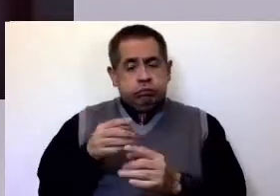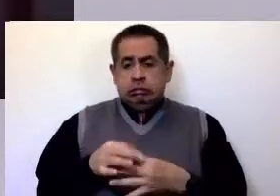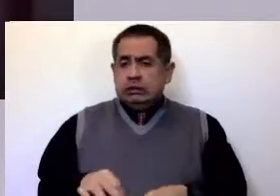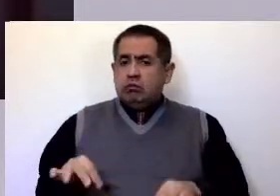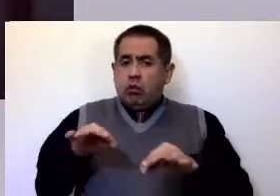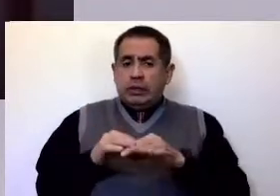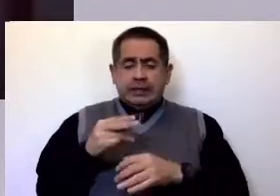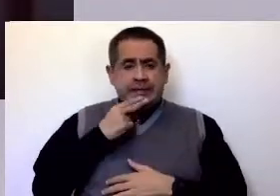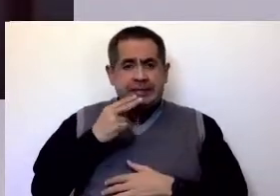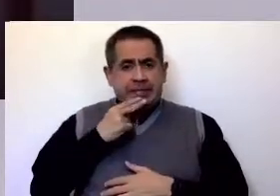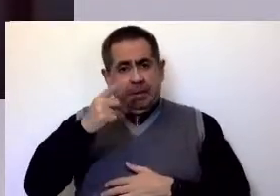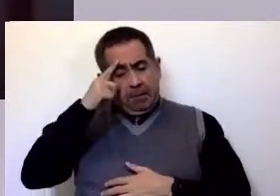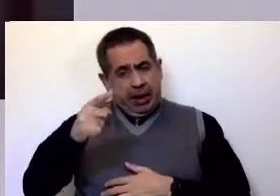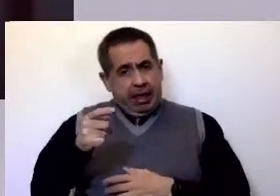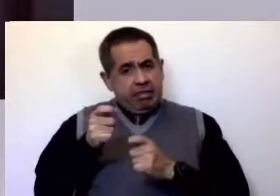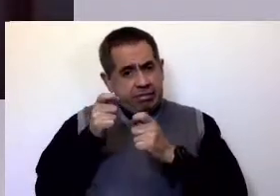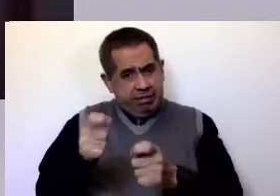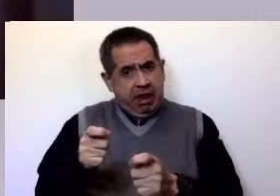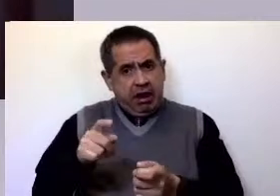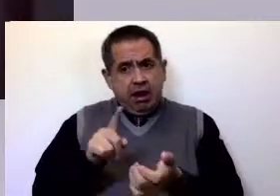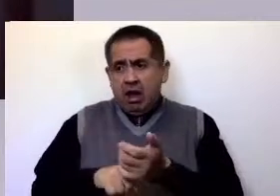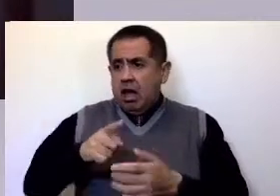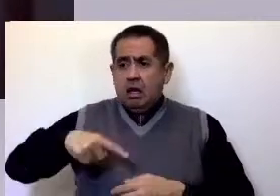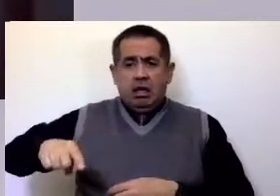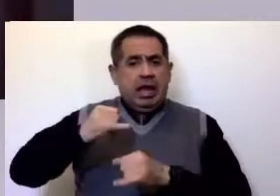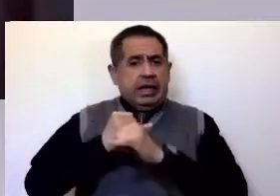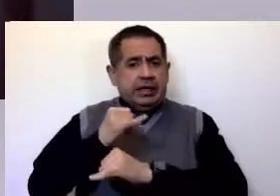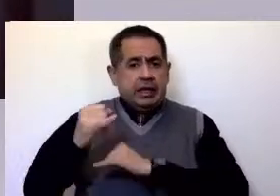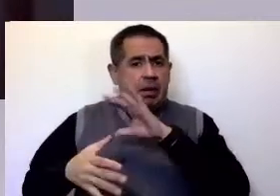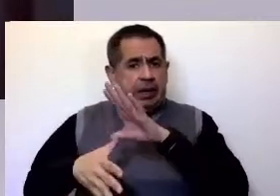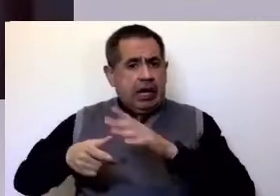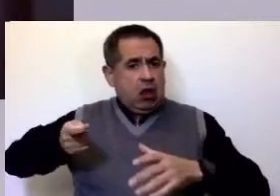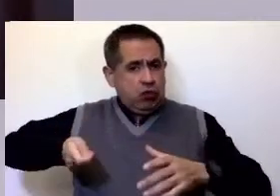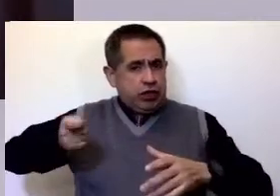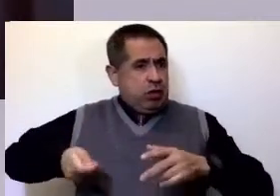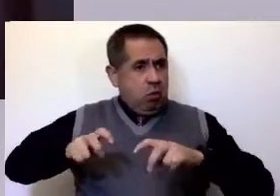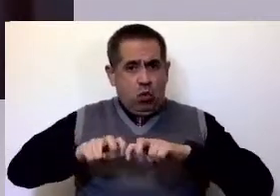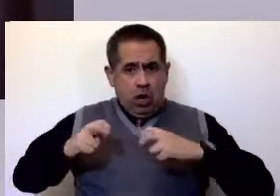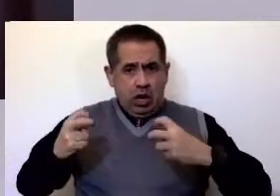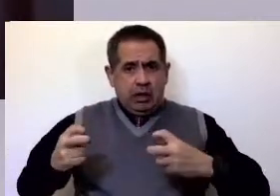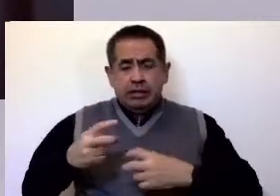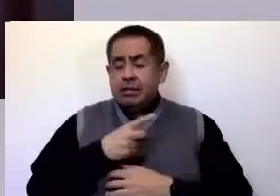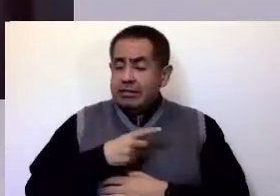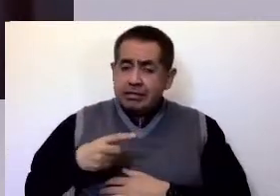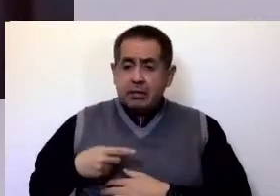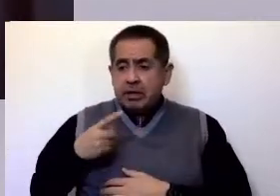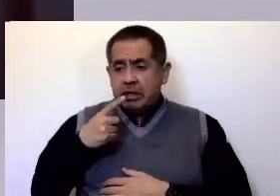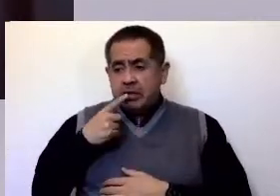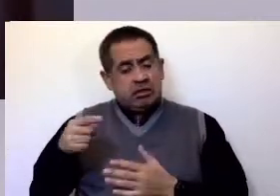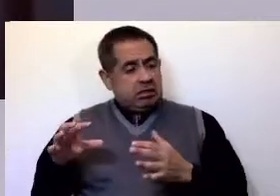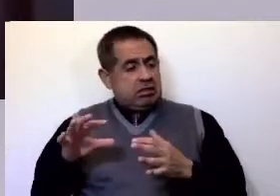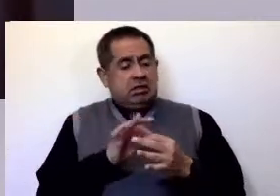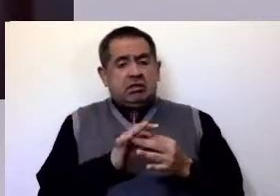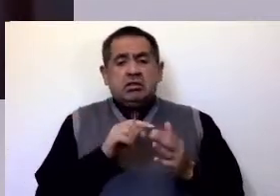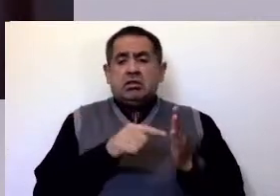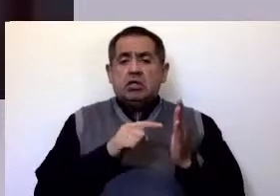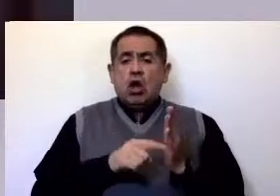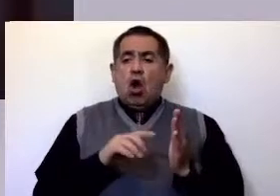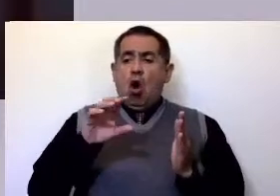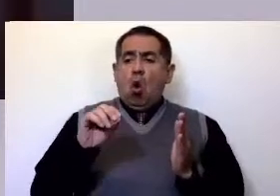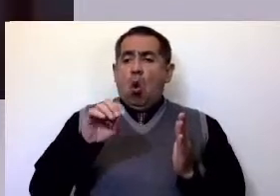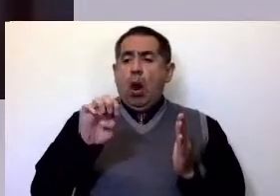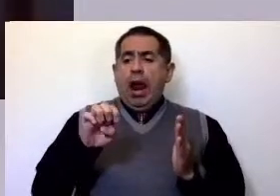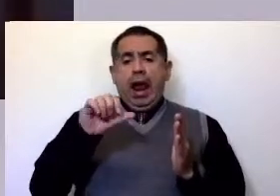que impone este tribunal interamericano la obligación de remitirse a la carta de la organización de estados américanos